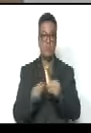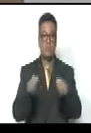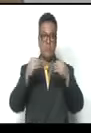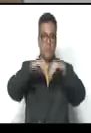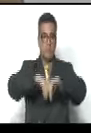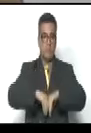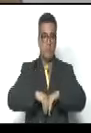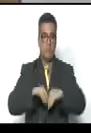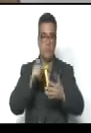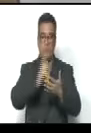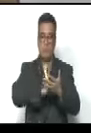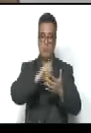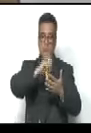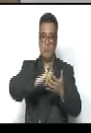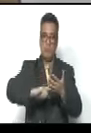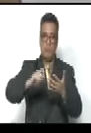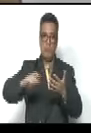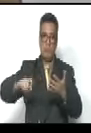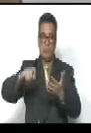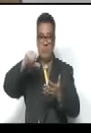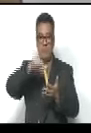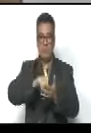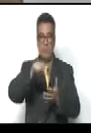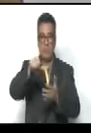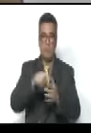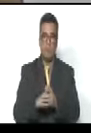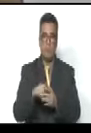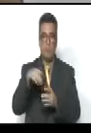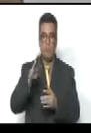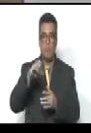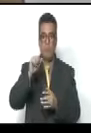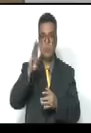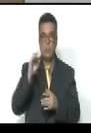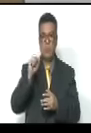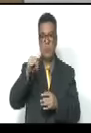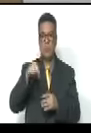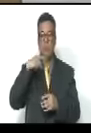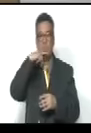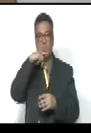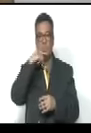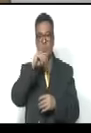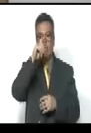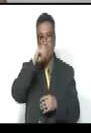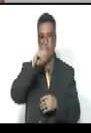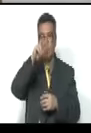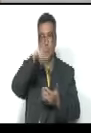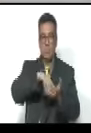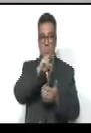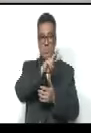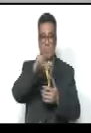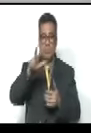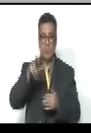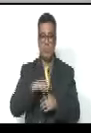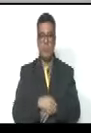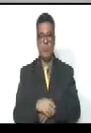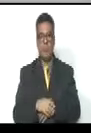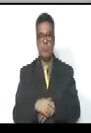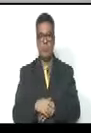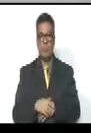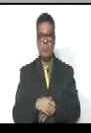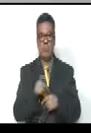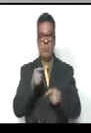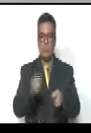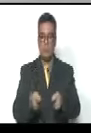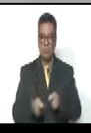acuerdos firmados en la capital de Barbados en el mes de octubre del 2023. Fue un